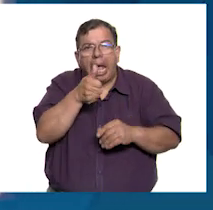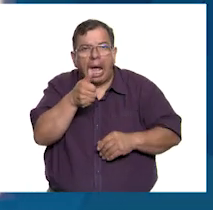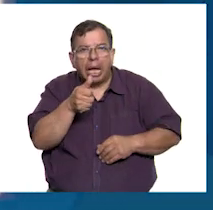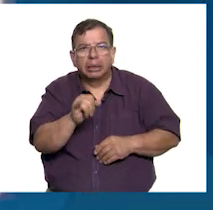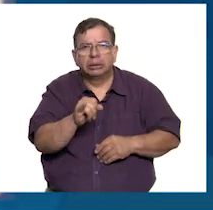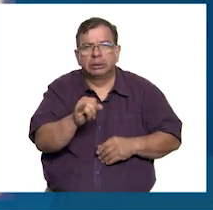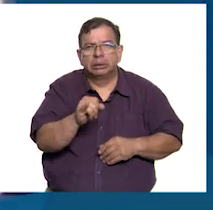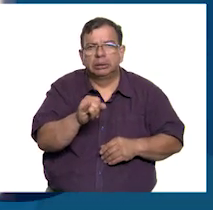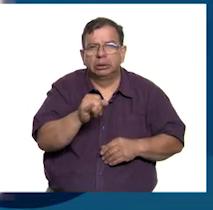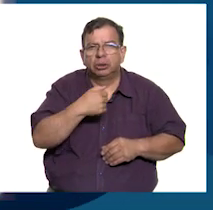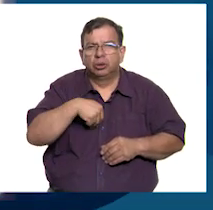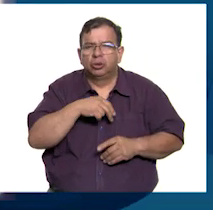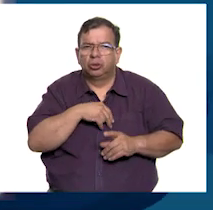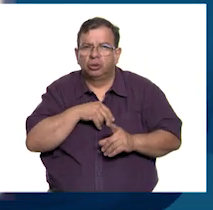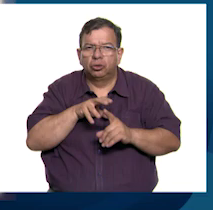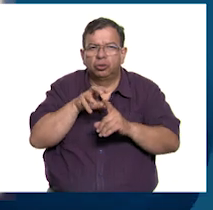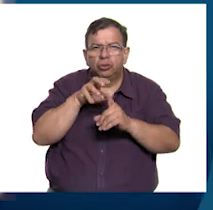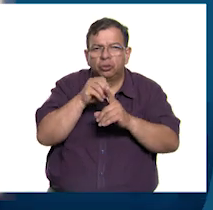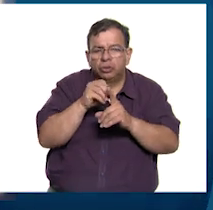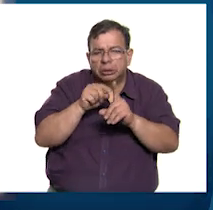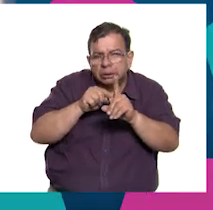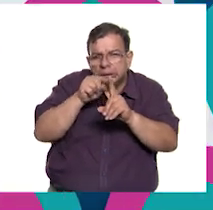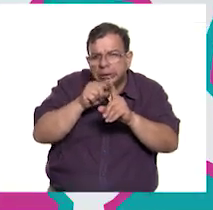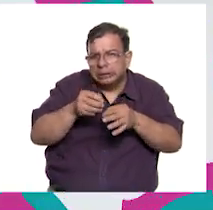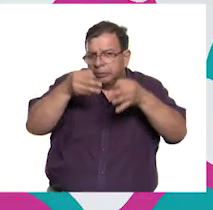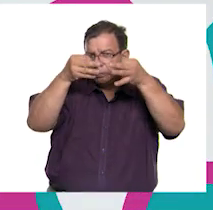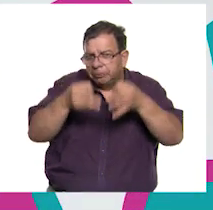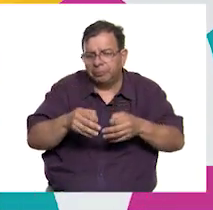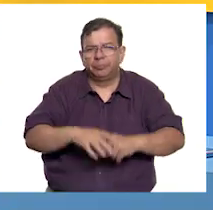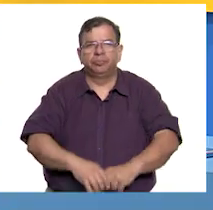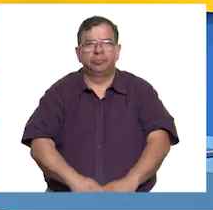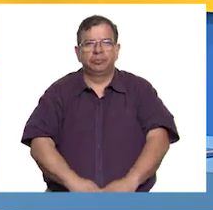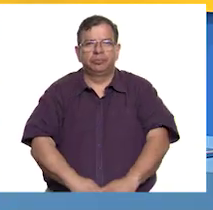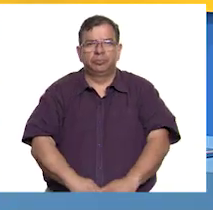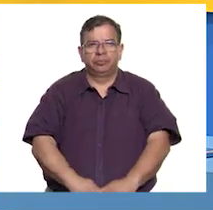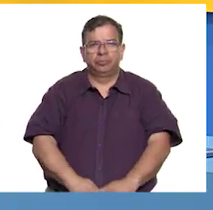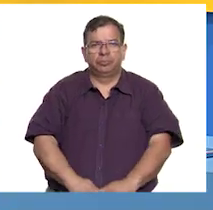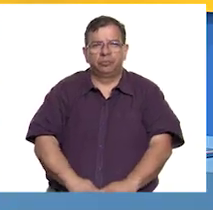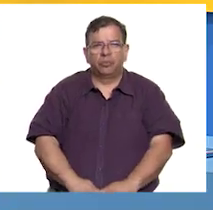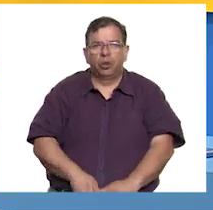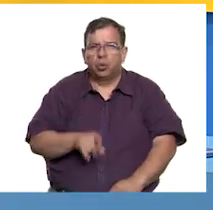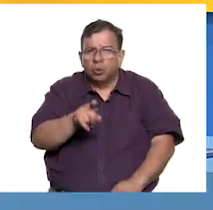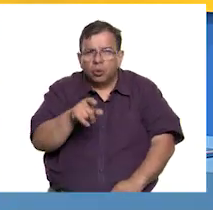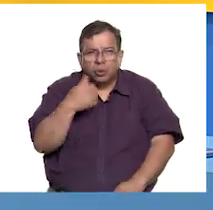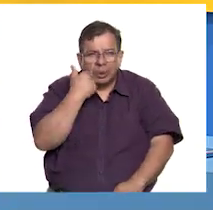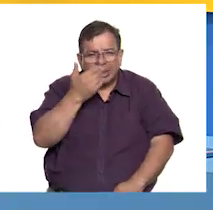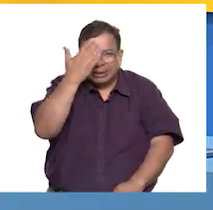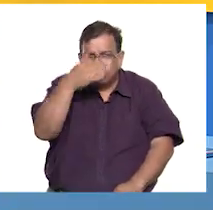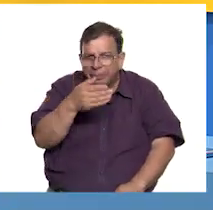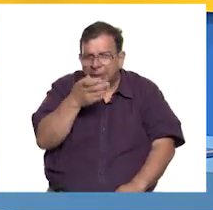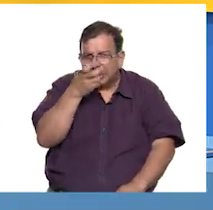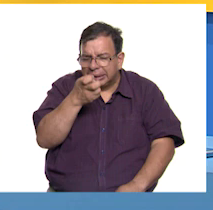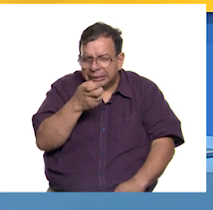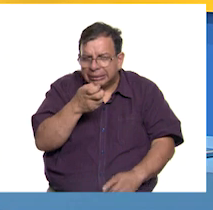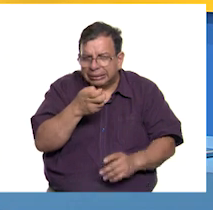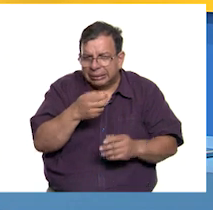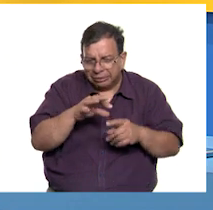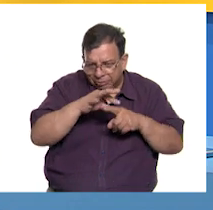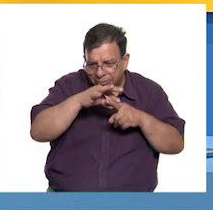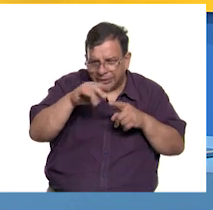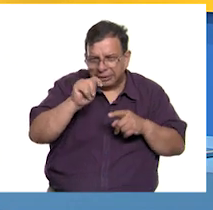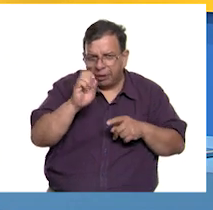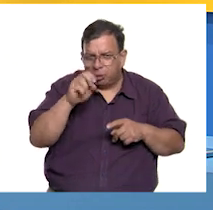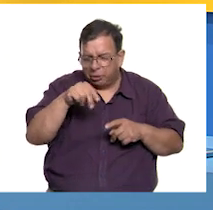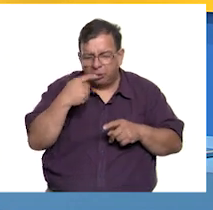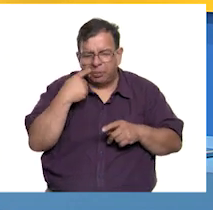manera obtenemos la medición correspondiente. Si quieren saber más sobre este instrumento,